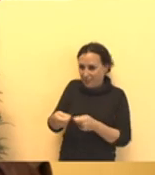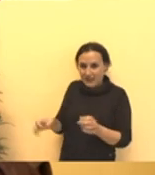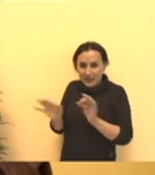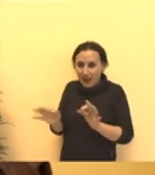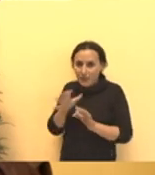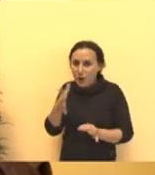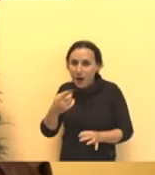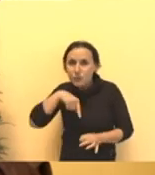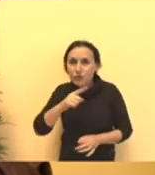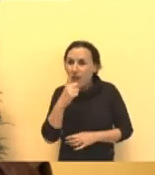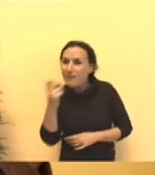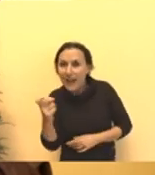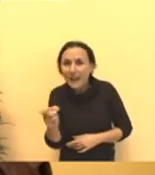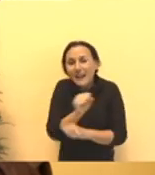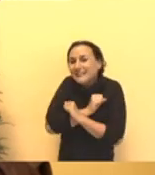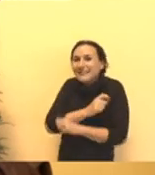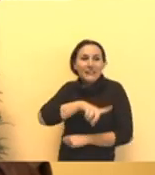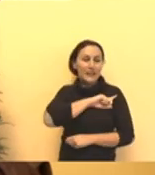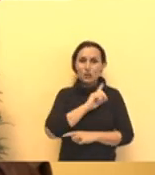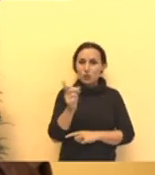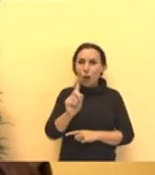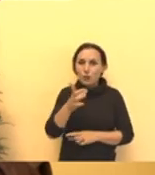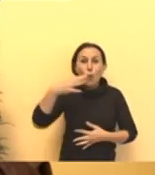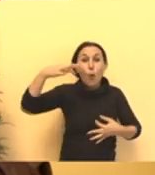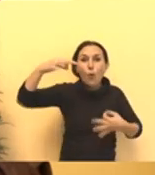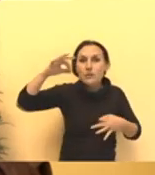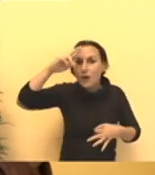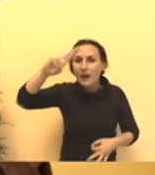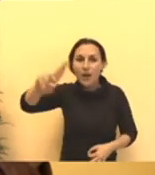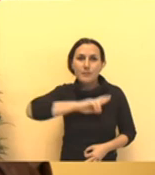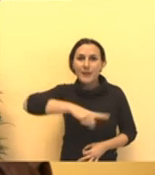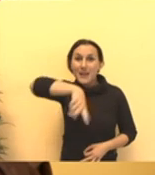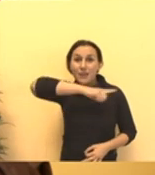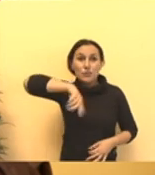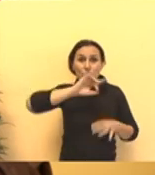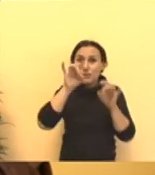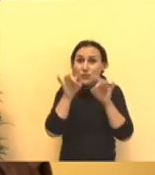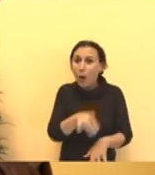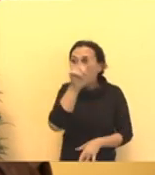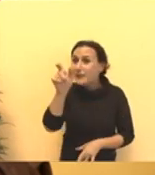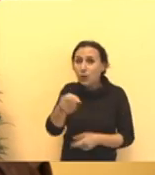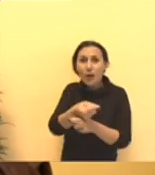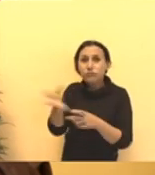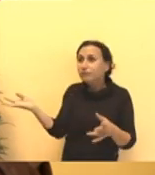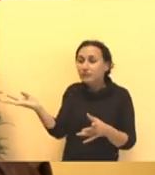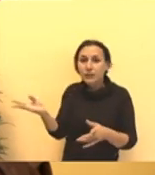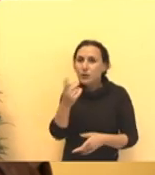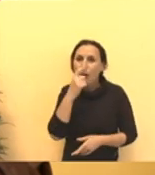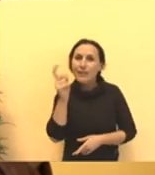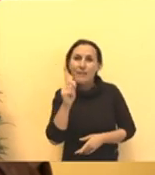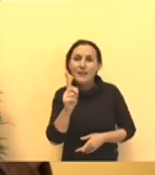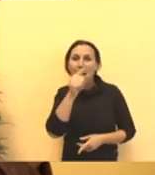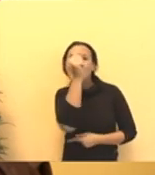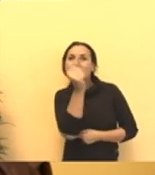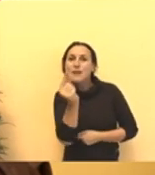Nosotros necesitamos que nos respeten, igual que el resto de personas. Y ahí yo buscaré quien me quiera o no. Pero no necesitamos